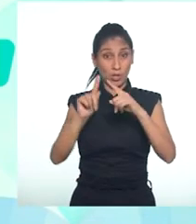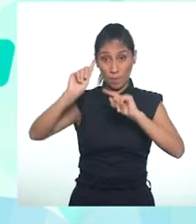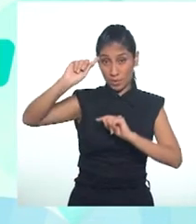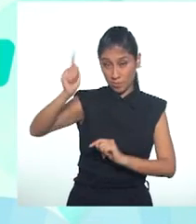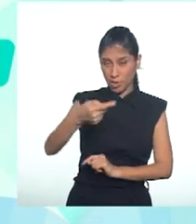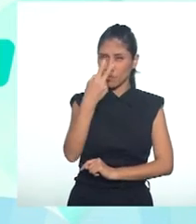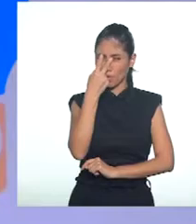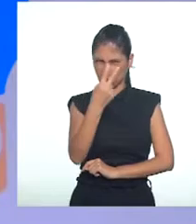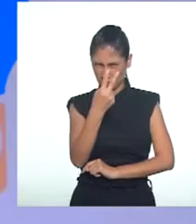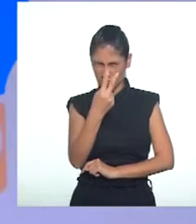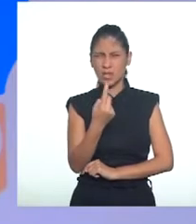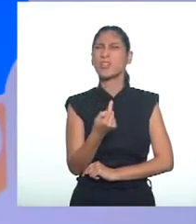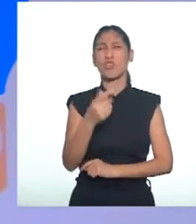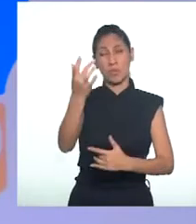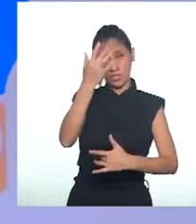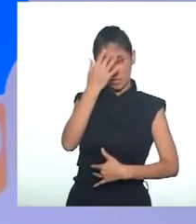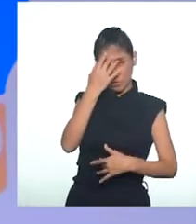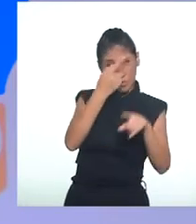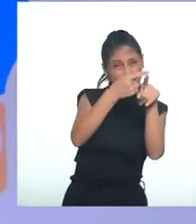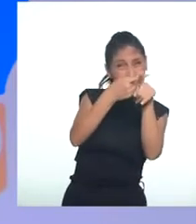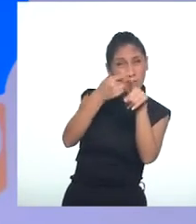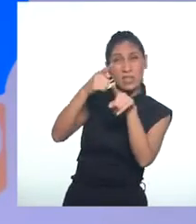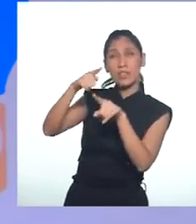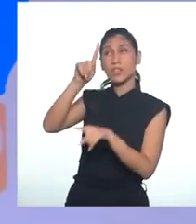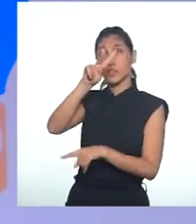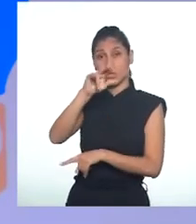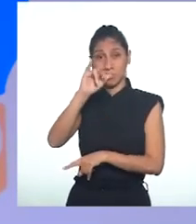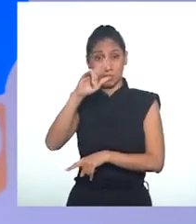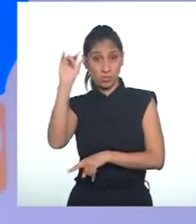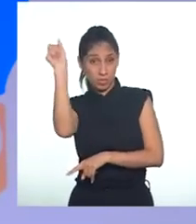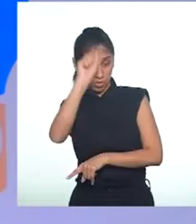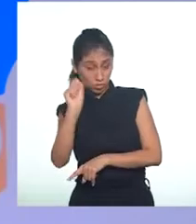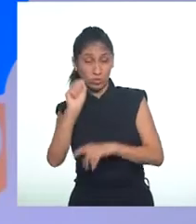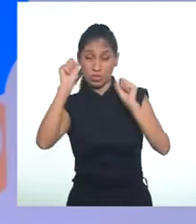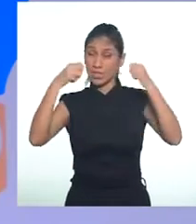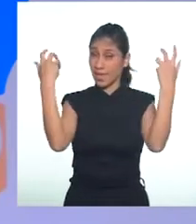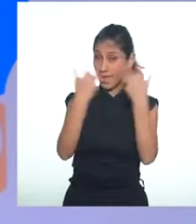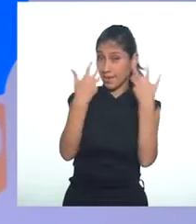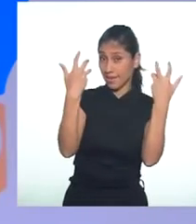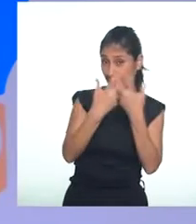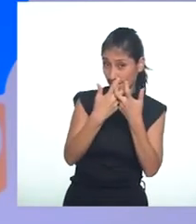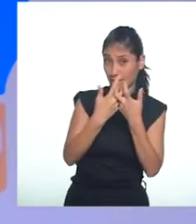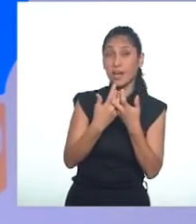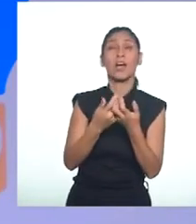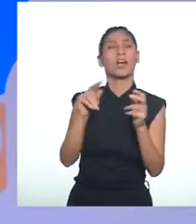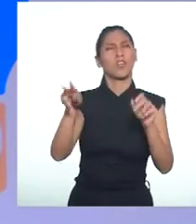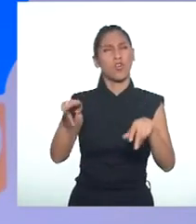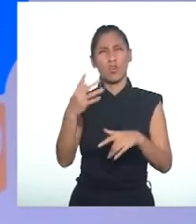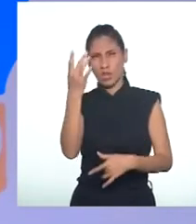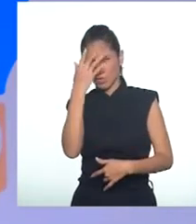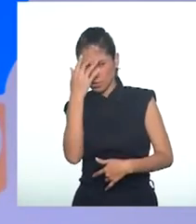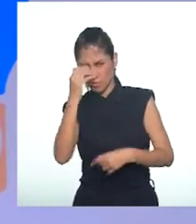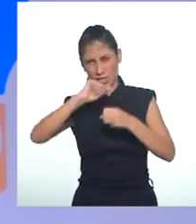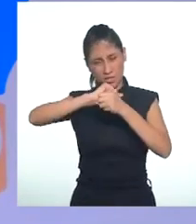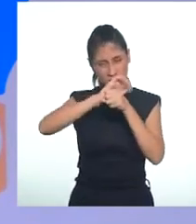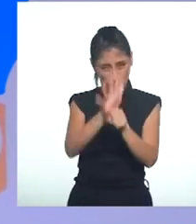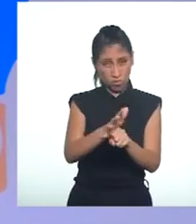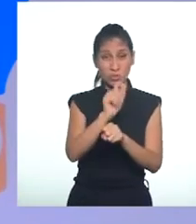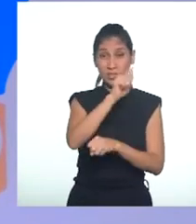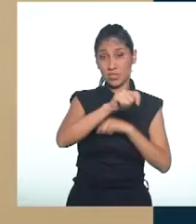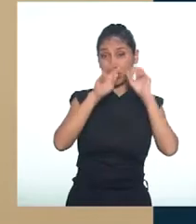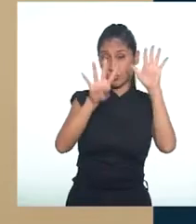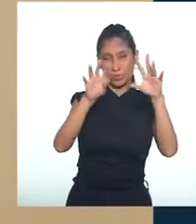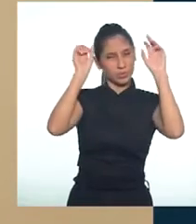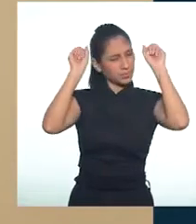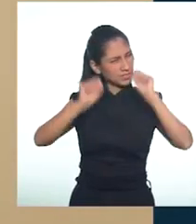virus. Sí, ahí figura el virus de la influenza AH1N1 y el conocido